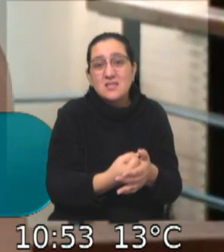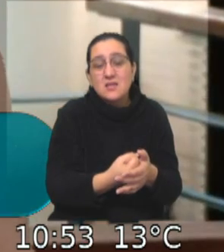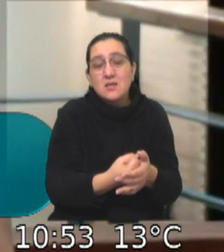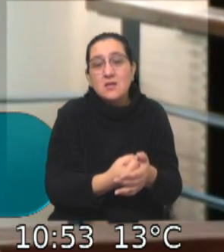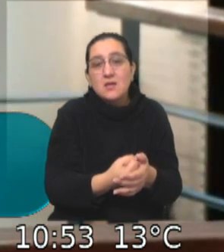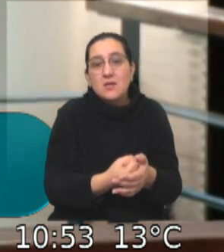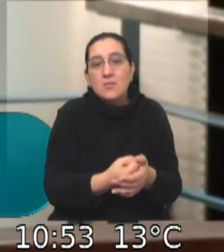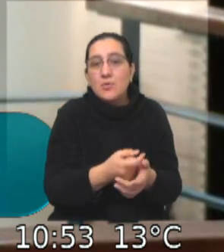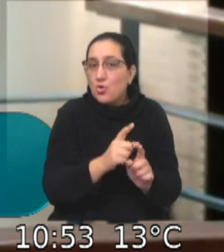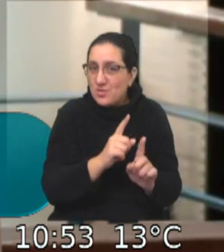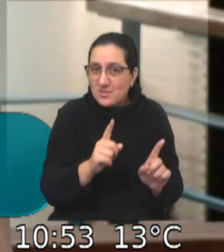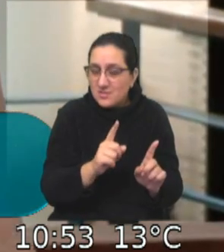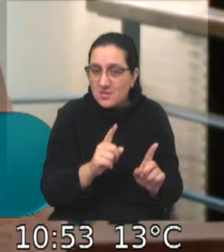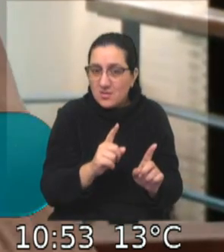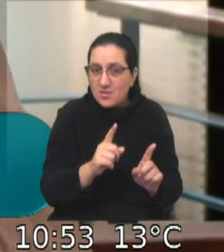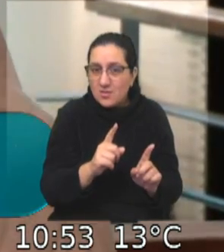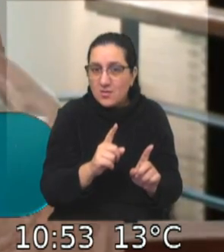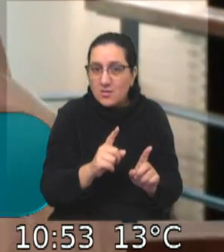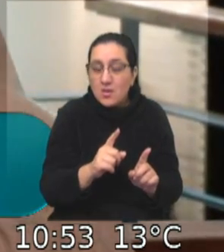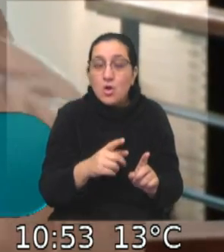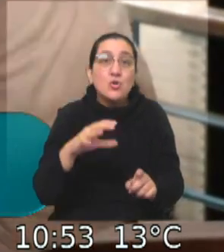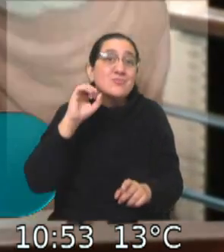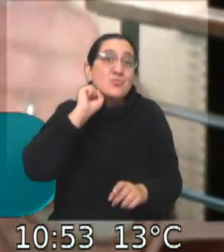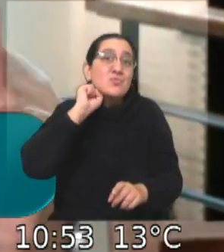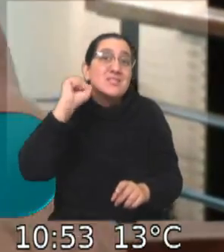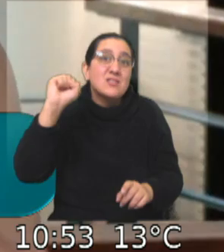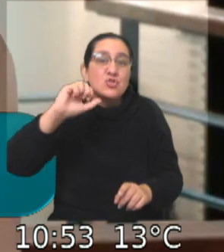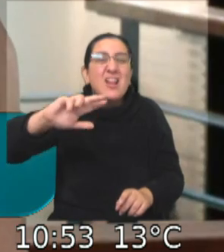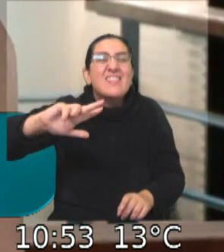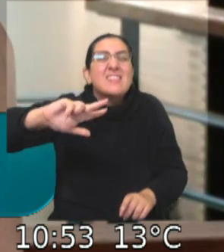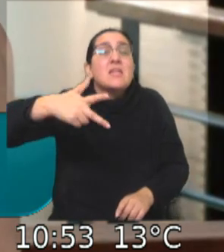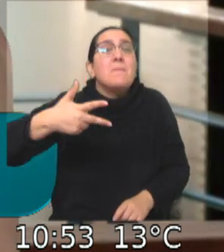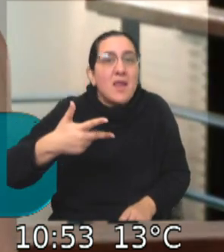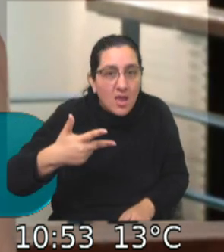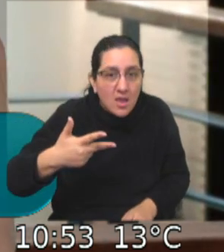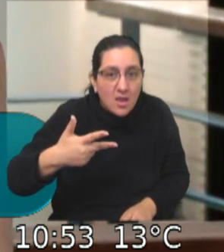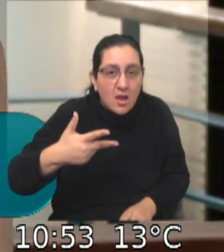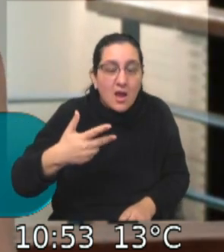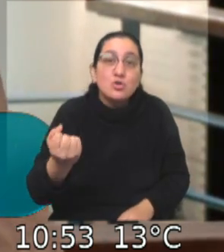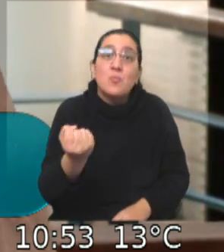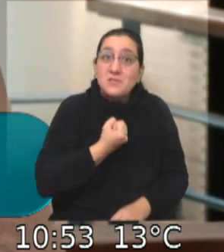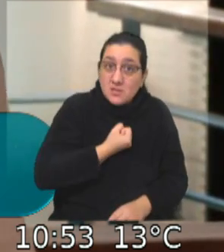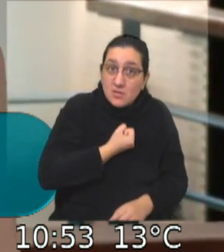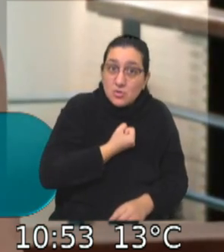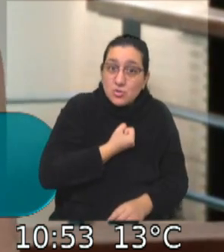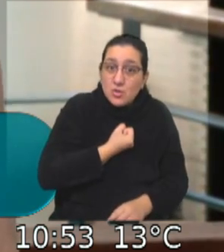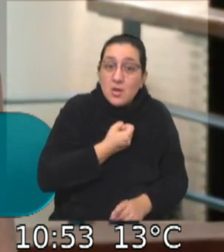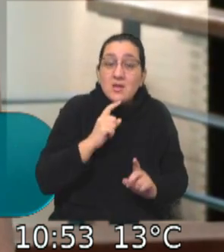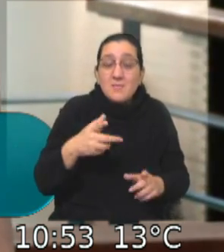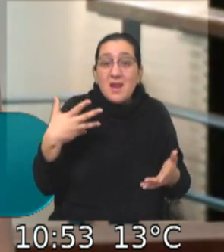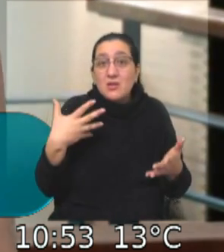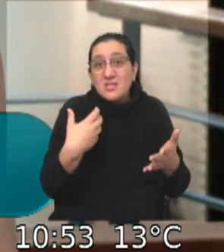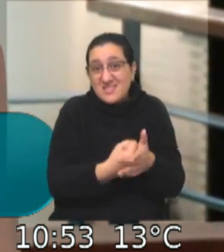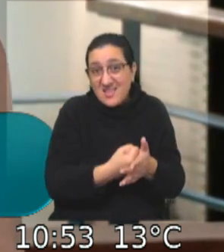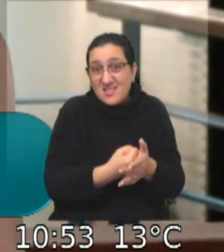suicidios, cuando no lo es así. Los suicidios triplican a los homicidios y duplican a los accidentes de